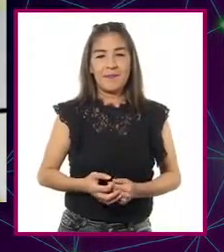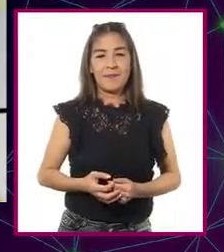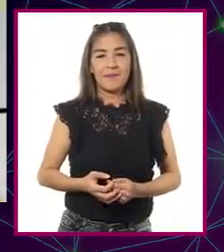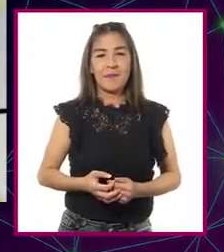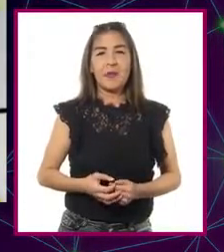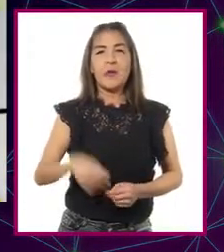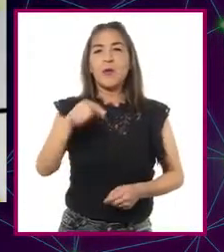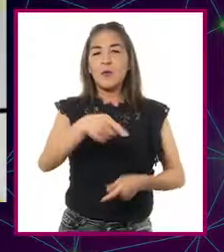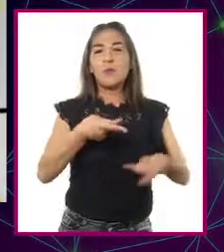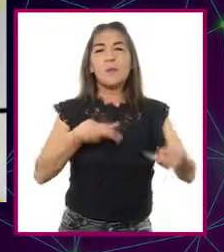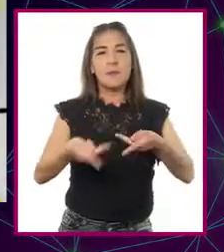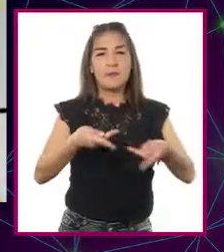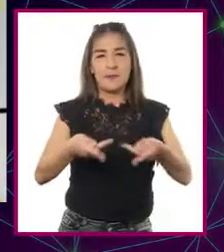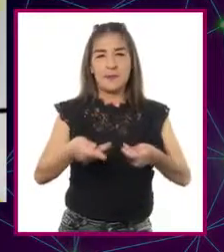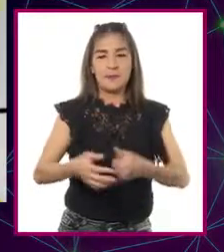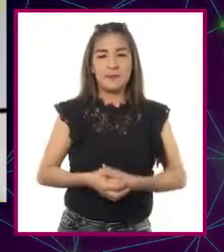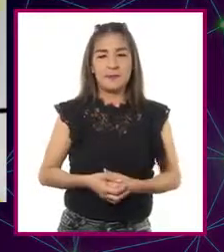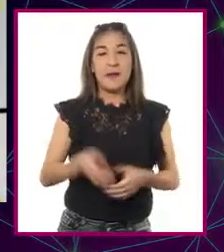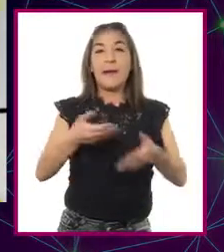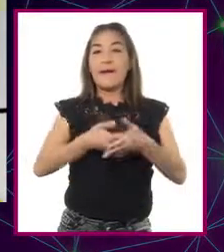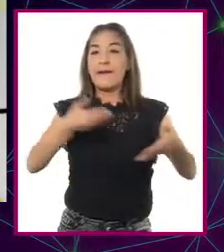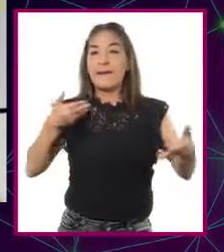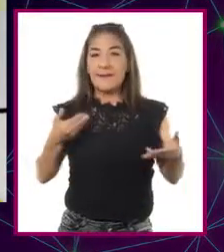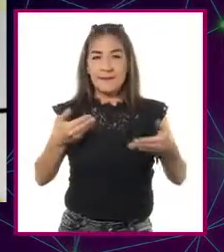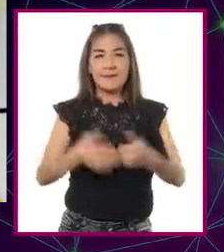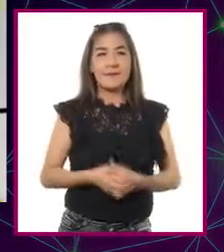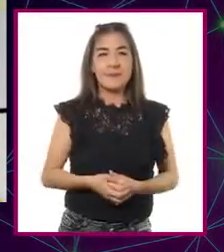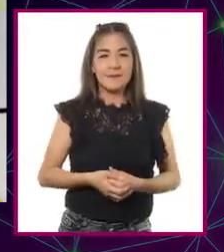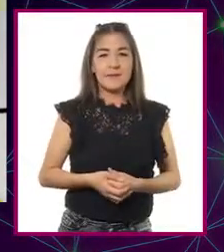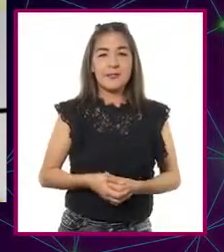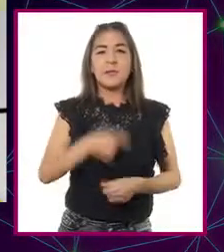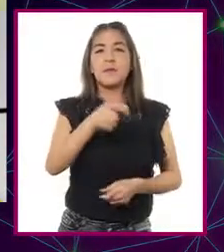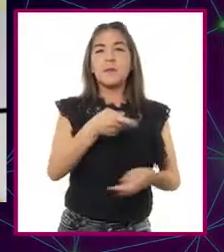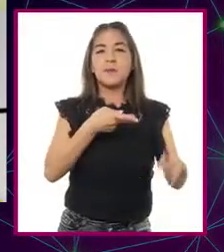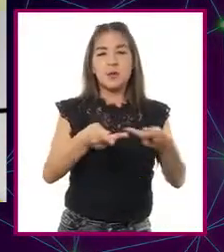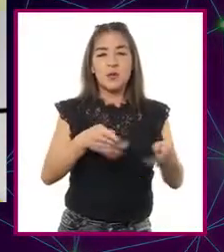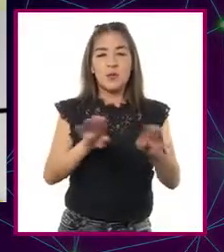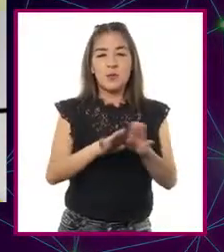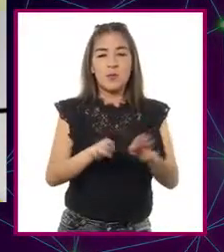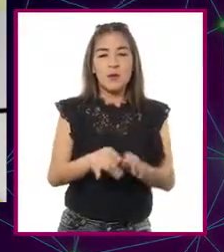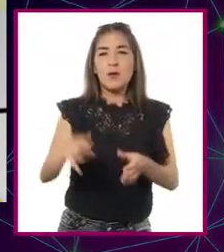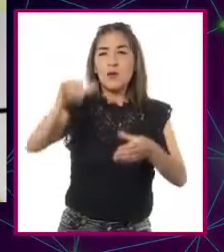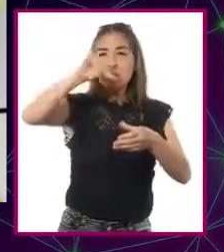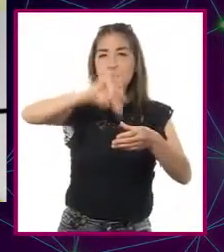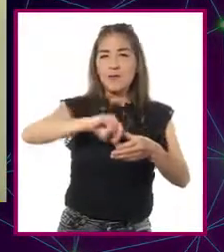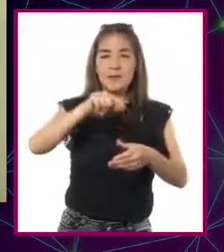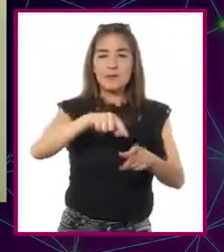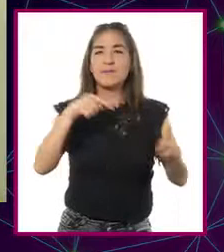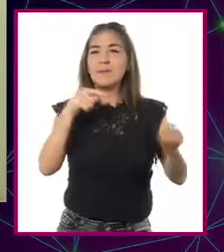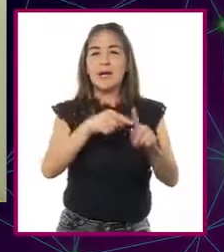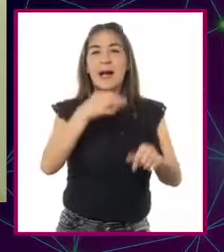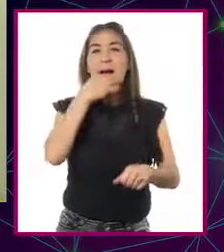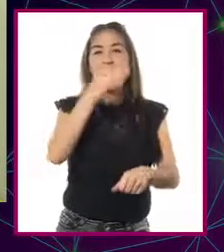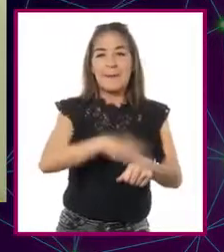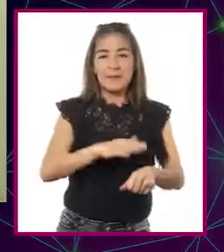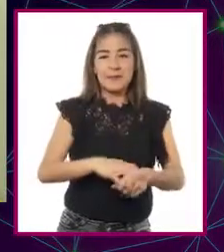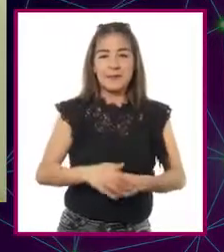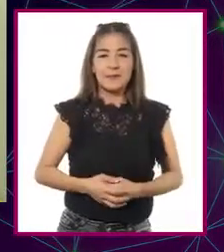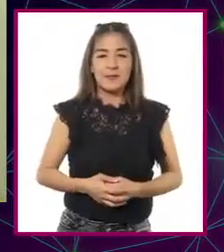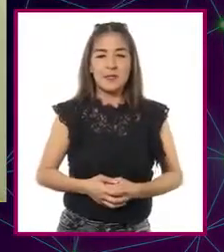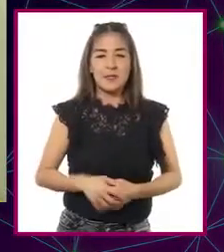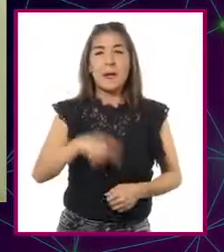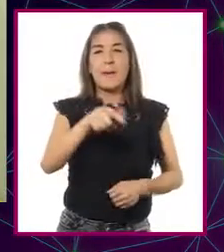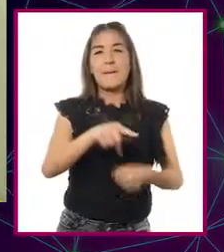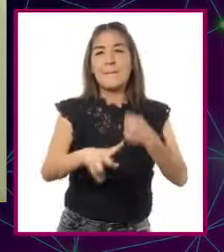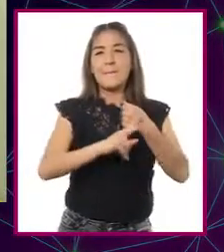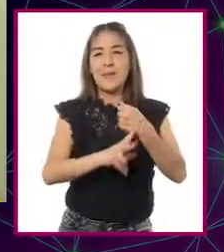Vamos con la preparación. De inicio vamos a preparar una solución indicadora. Utilizamos nuestro